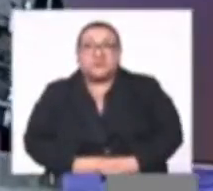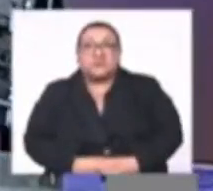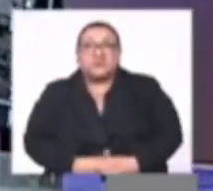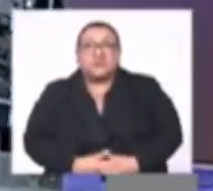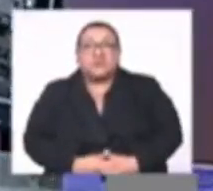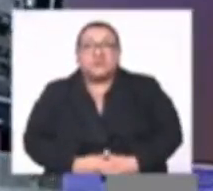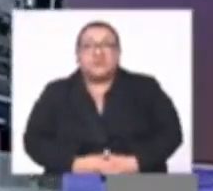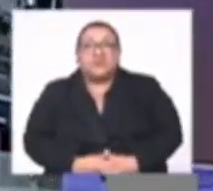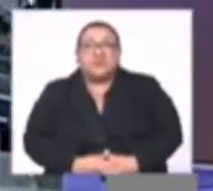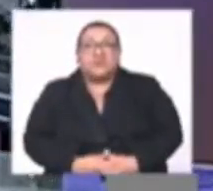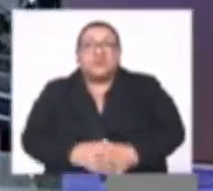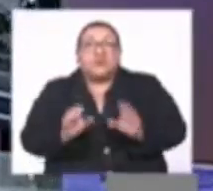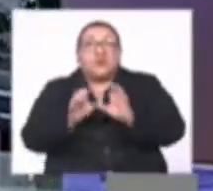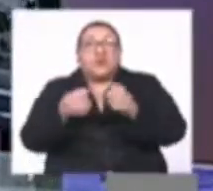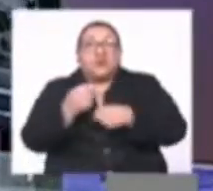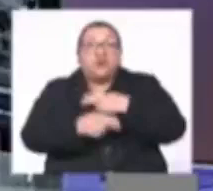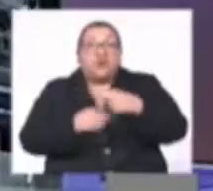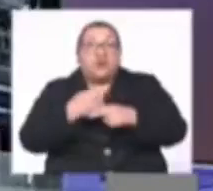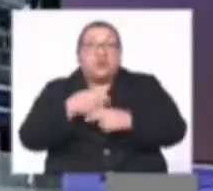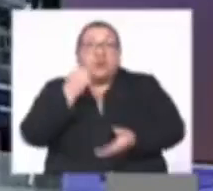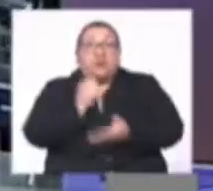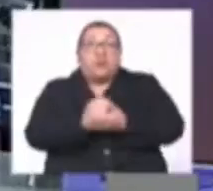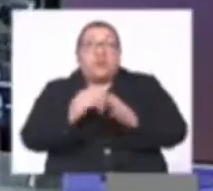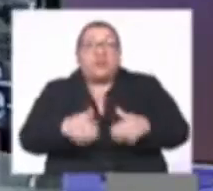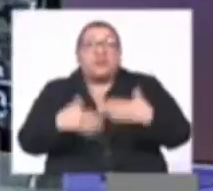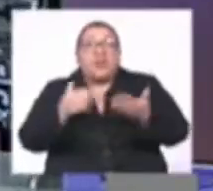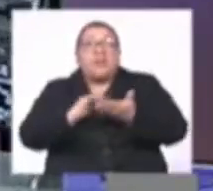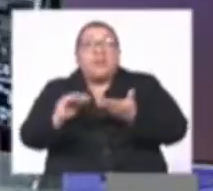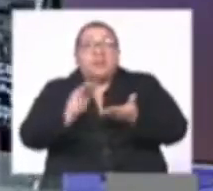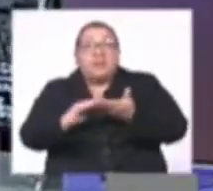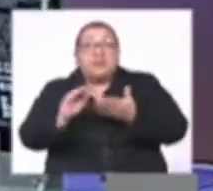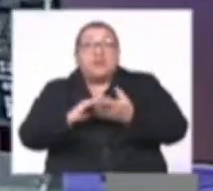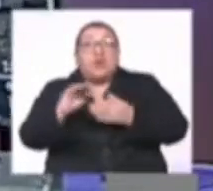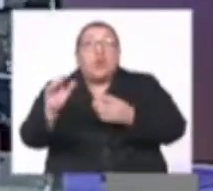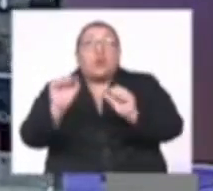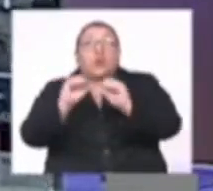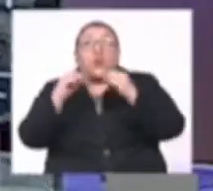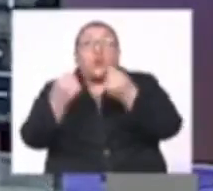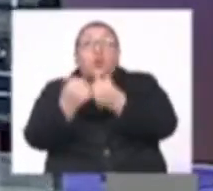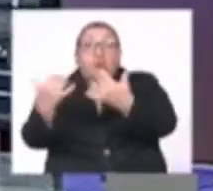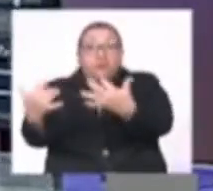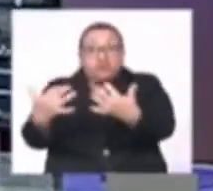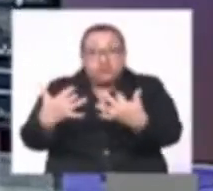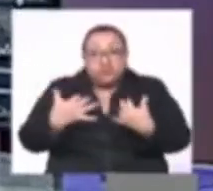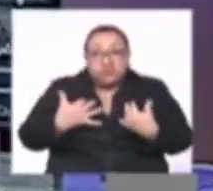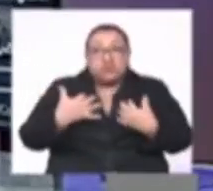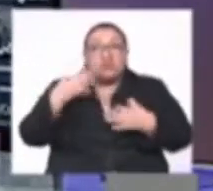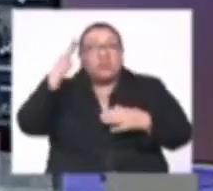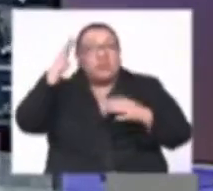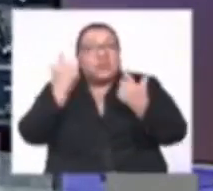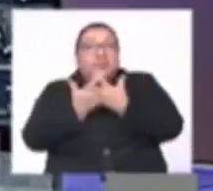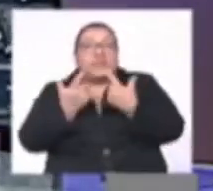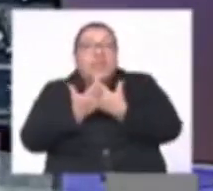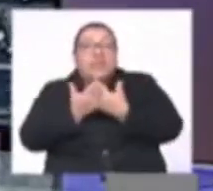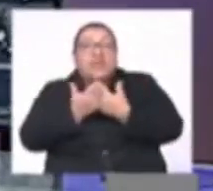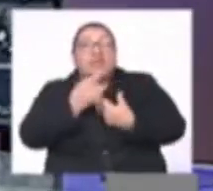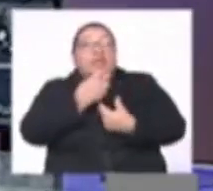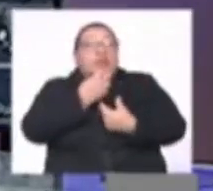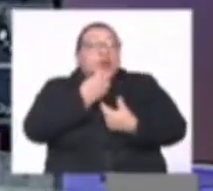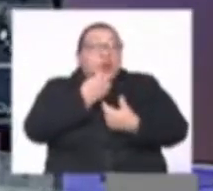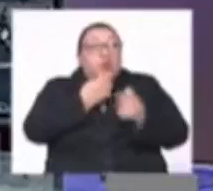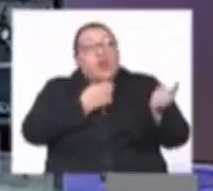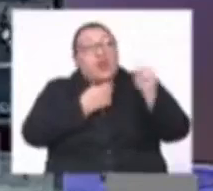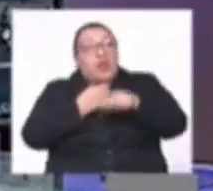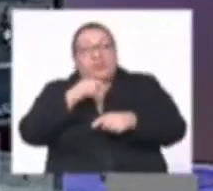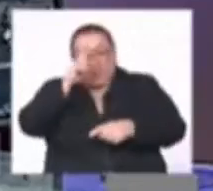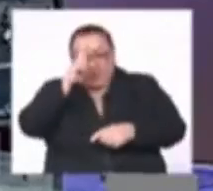Y la representación nacional aprobó autorizar el ingreso de unidades navales y personal militar con armas de guerra del Ecuador al